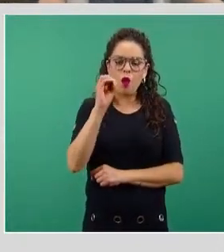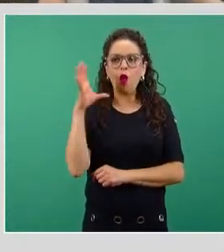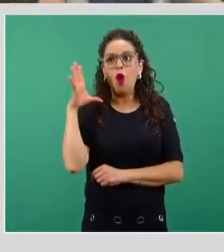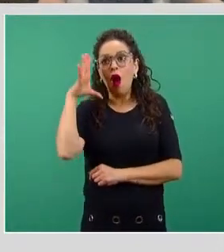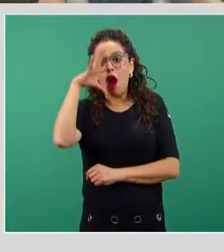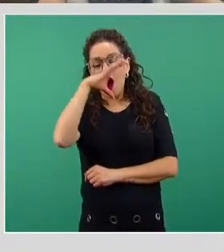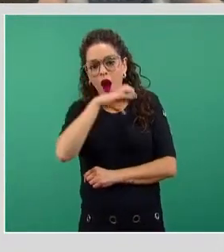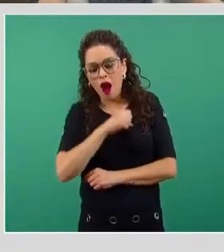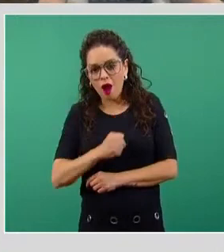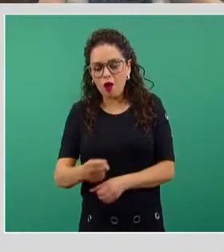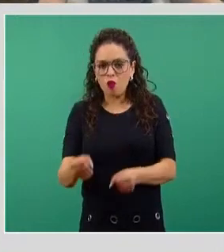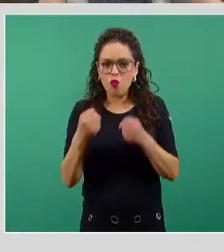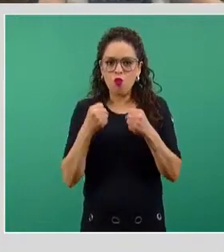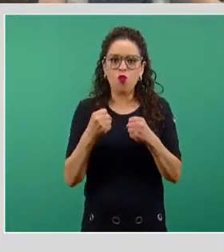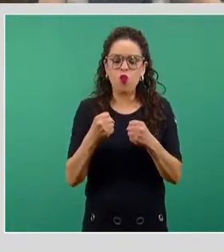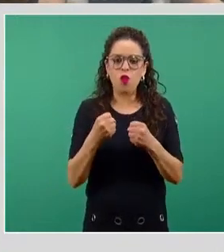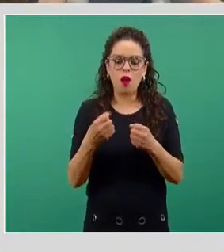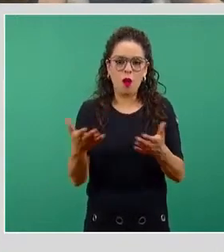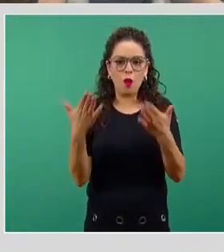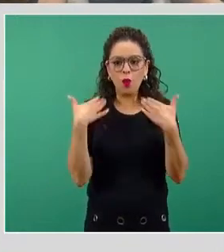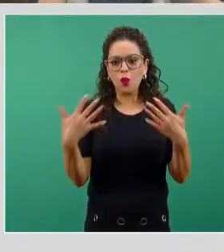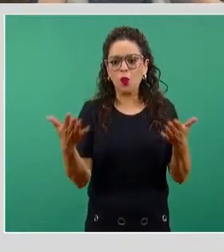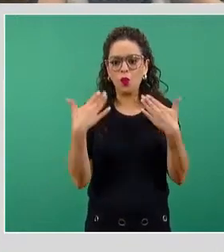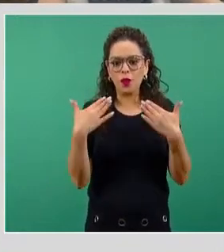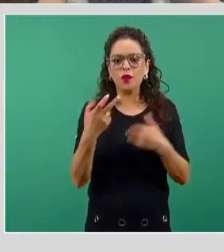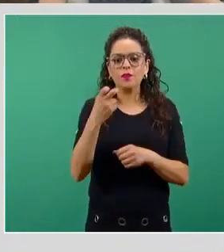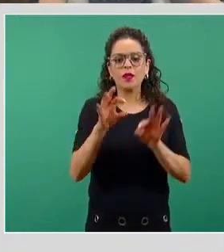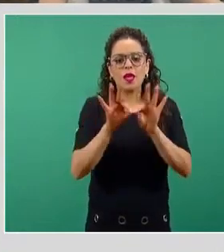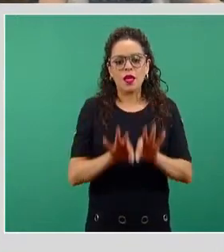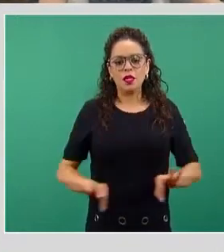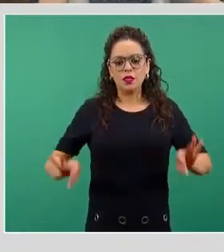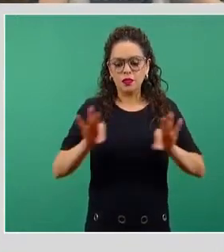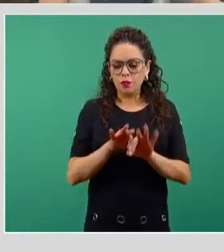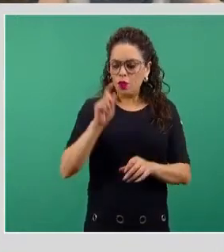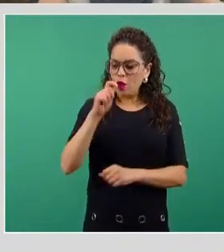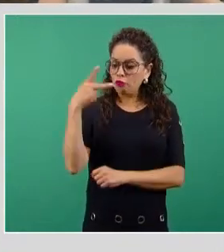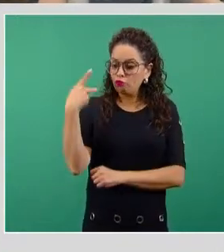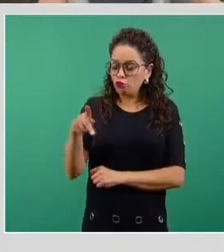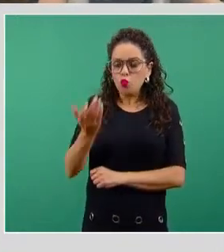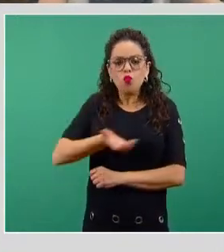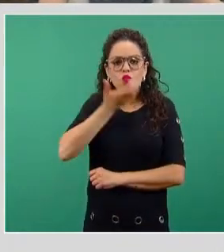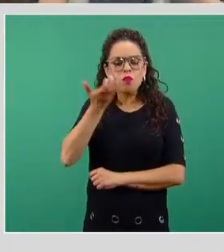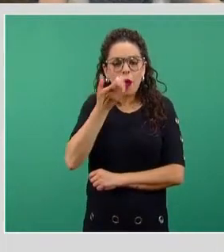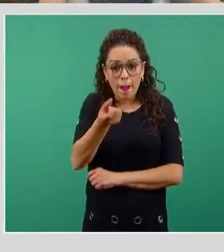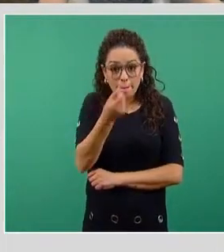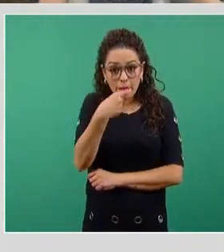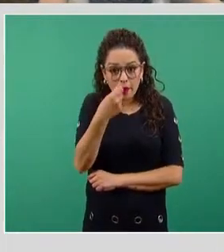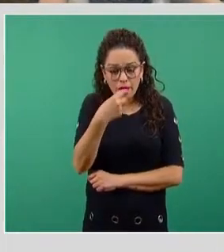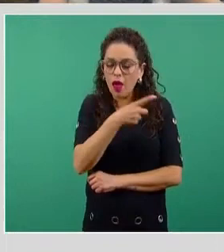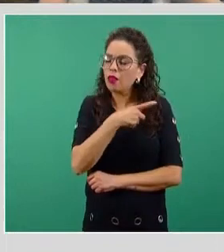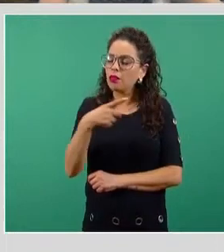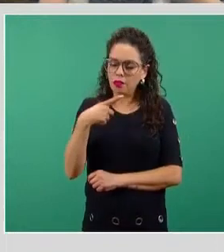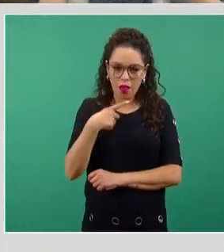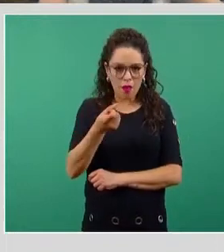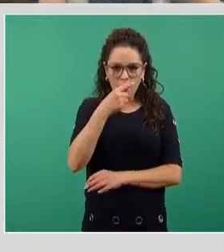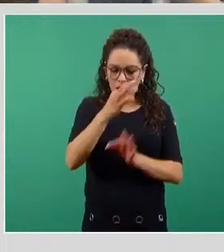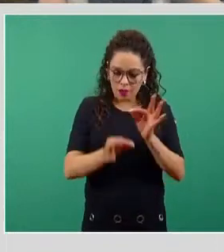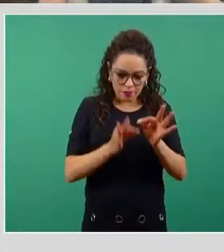calurosas. Entonces, también es importante que tomen sus medicamentos de forma habitual, como lo